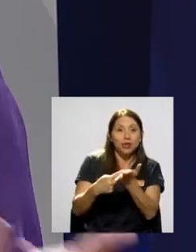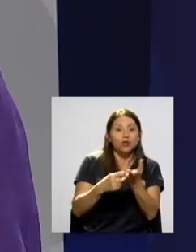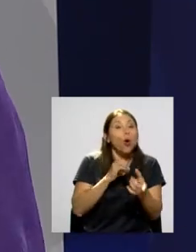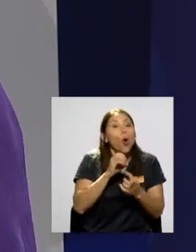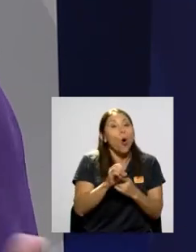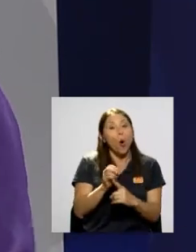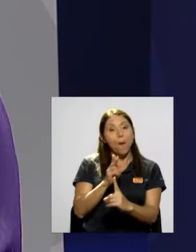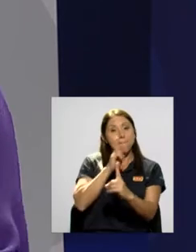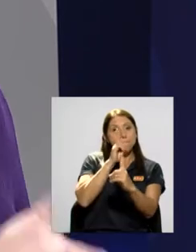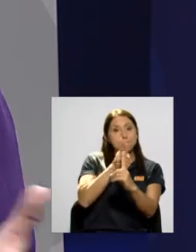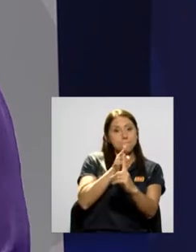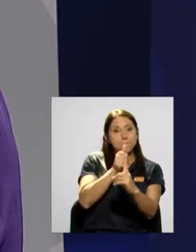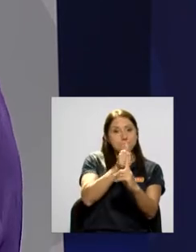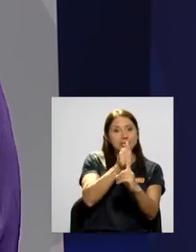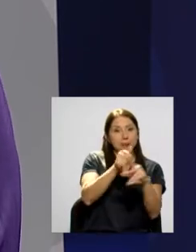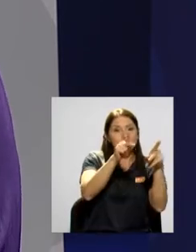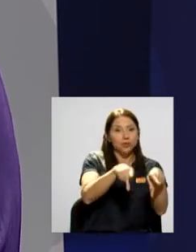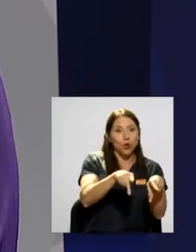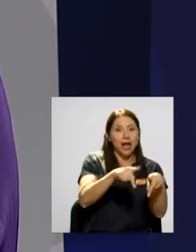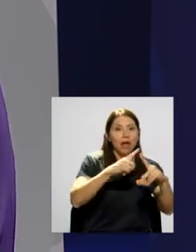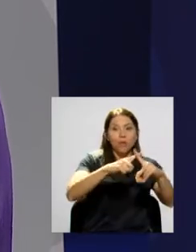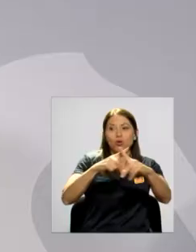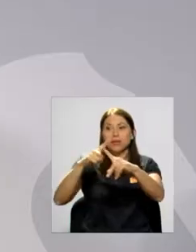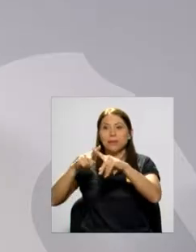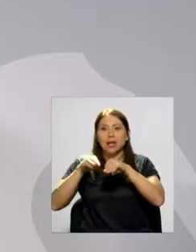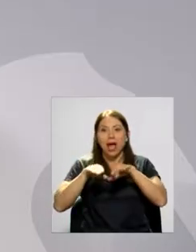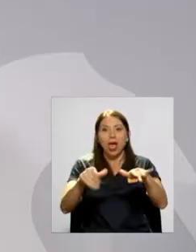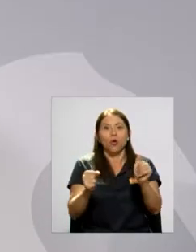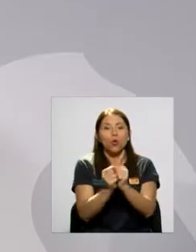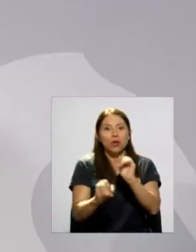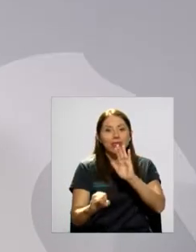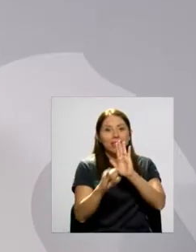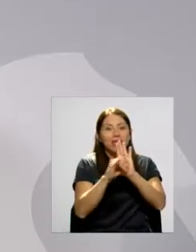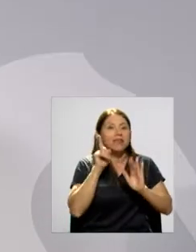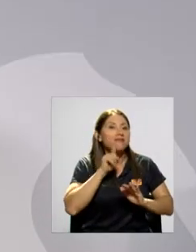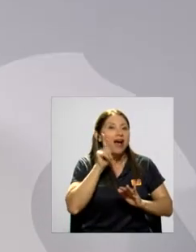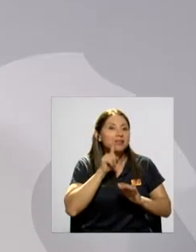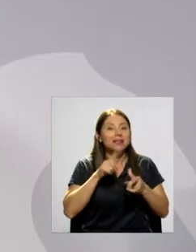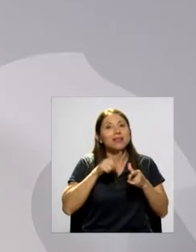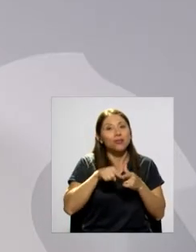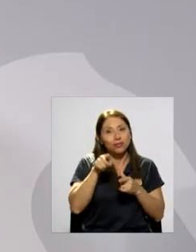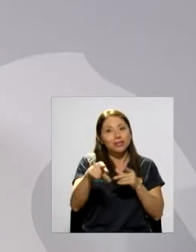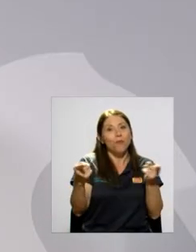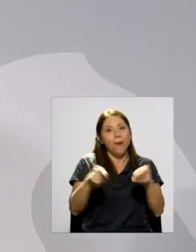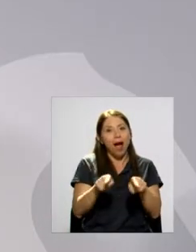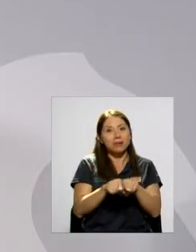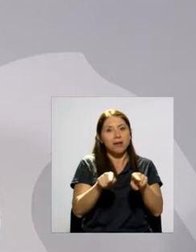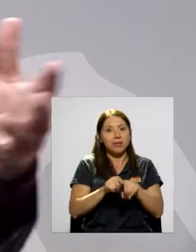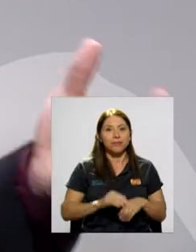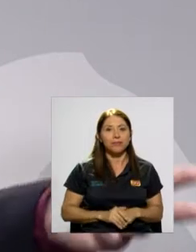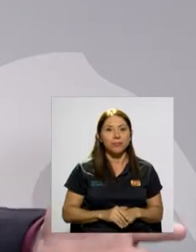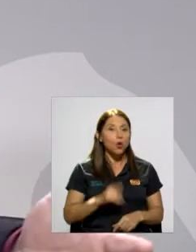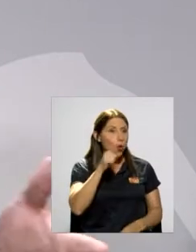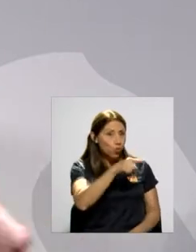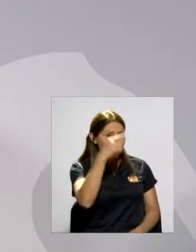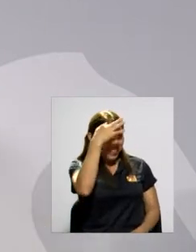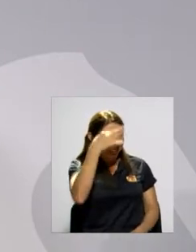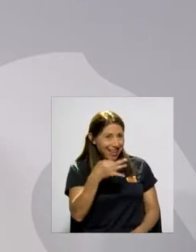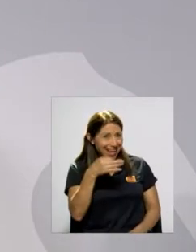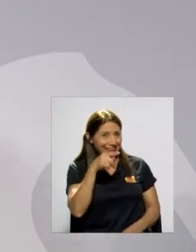identidades falsas, ¿verdad? Eso también está ahí colocado sobre la mesa. ¿Usted creería que estas personas a las que se le